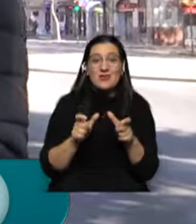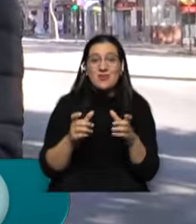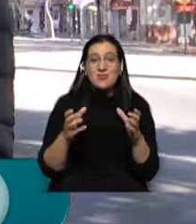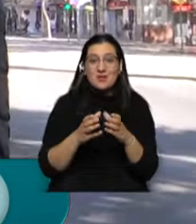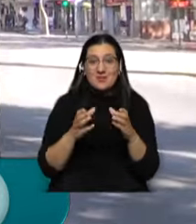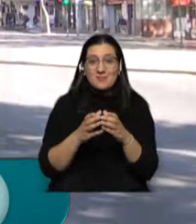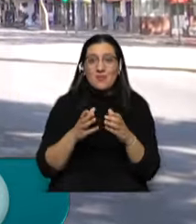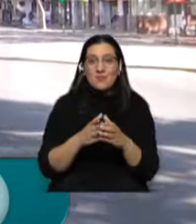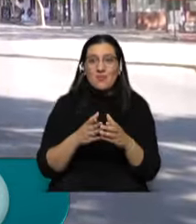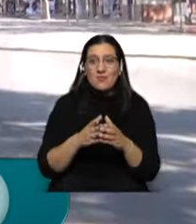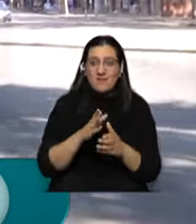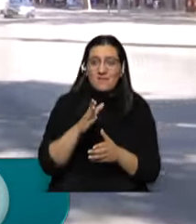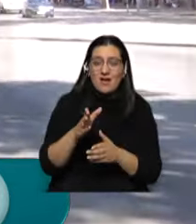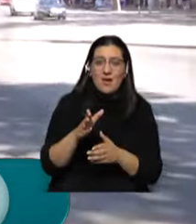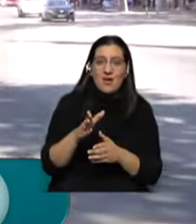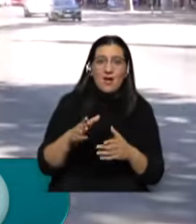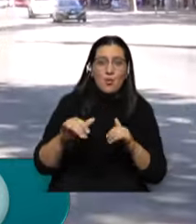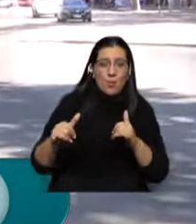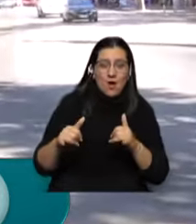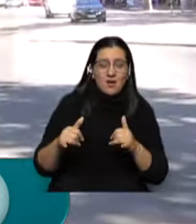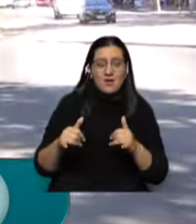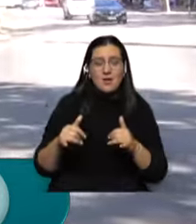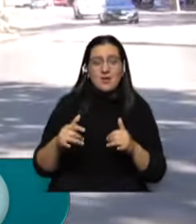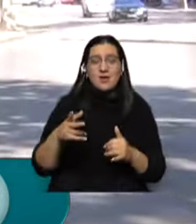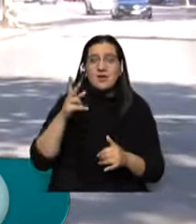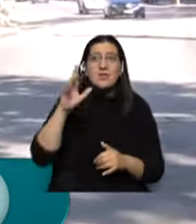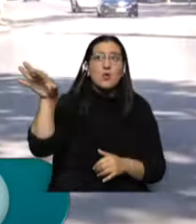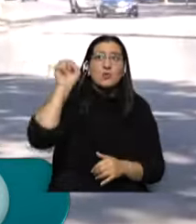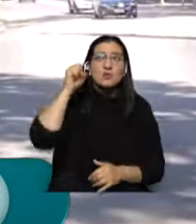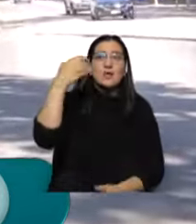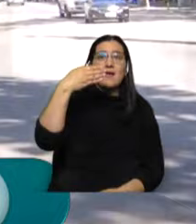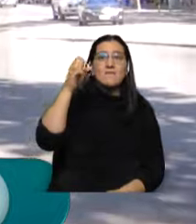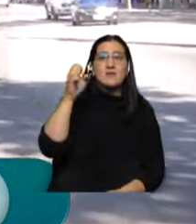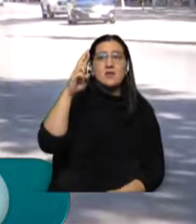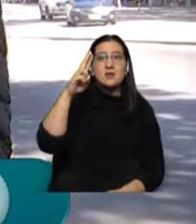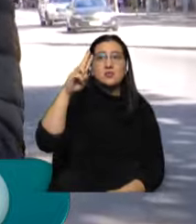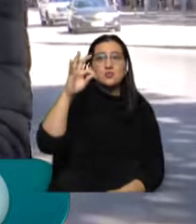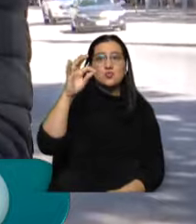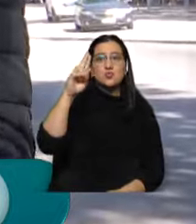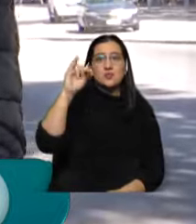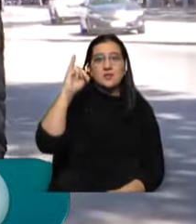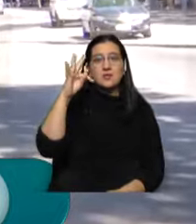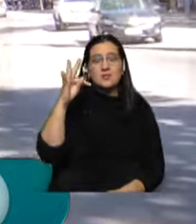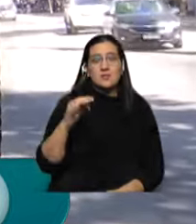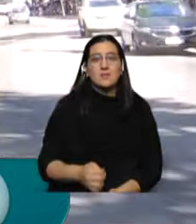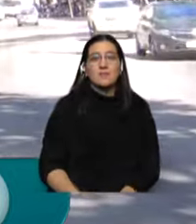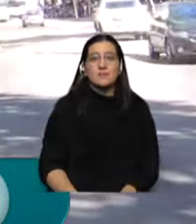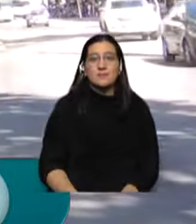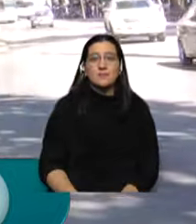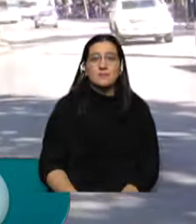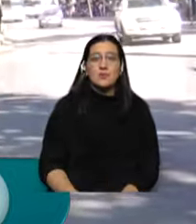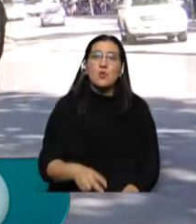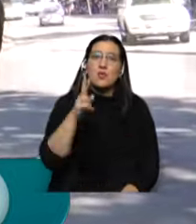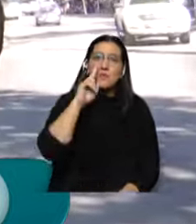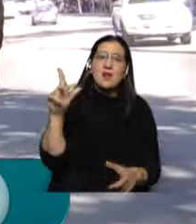a la cancha y hay un tema de Bersuit ahí de repente, bueno, la bolsa de los más conocidos, pero hay otros que también no están ahí. Cuando ves la